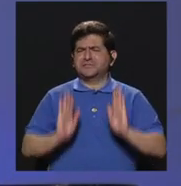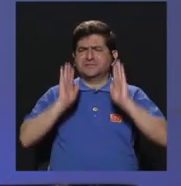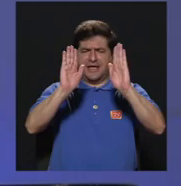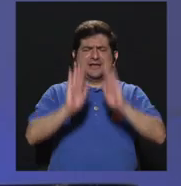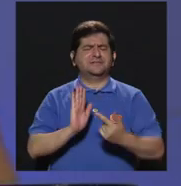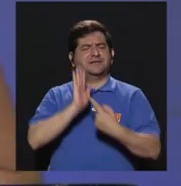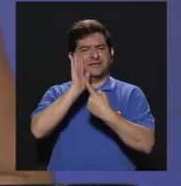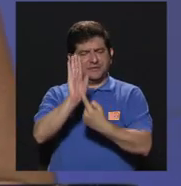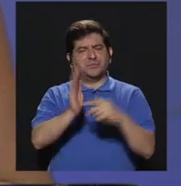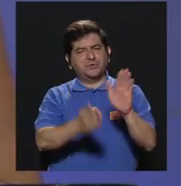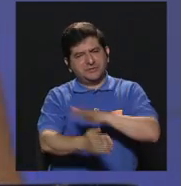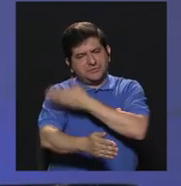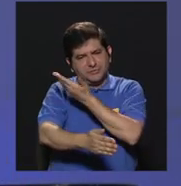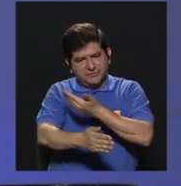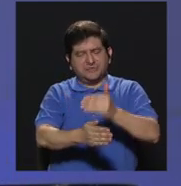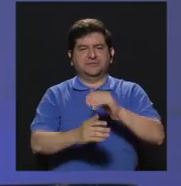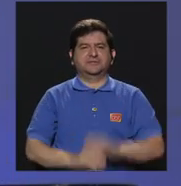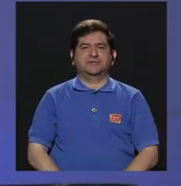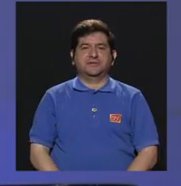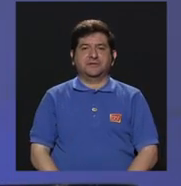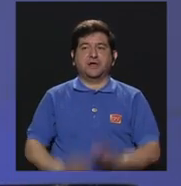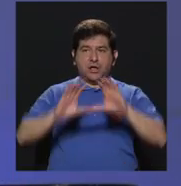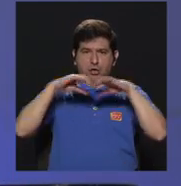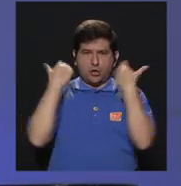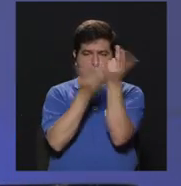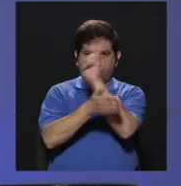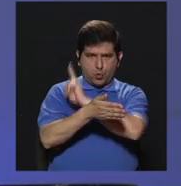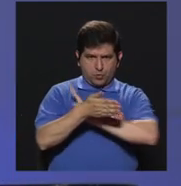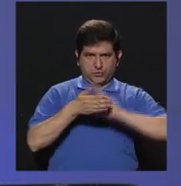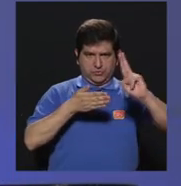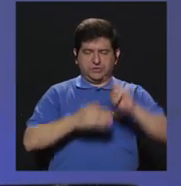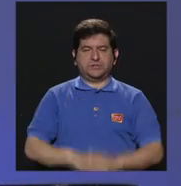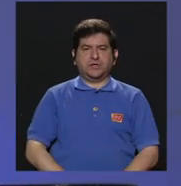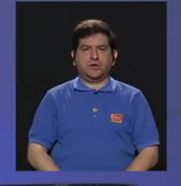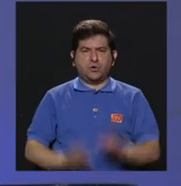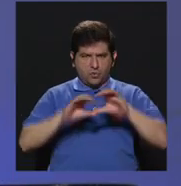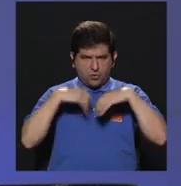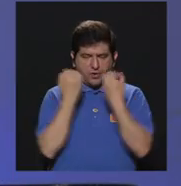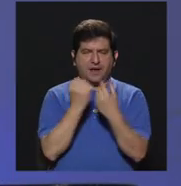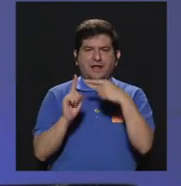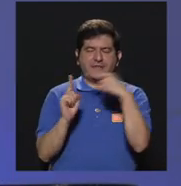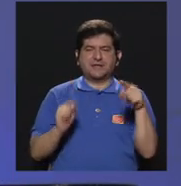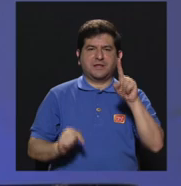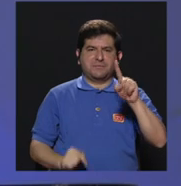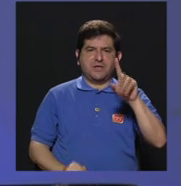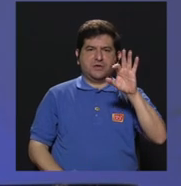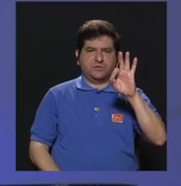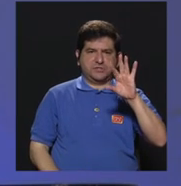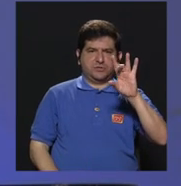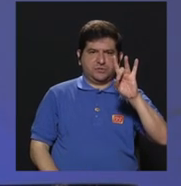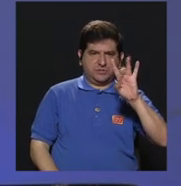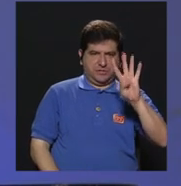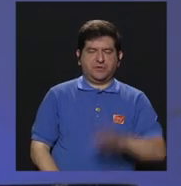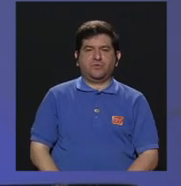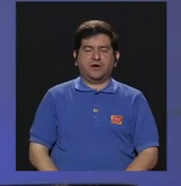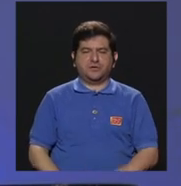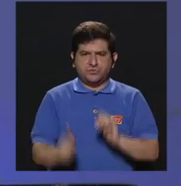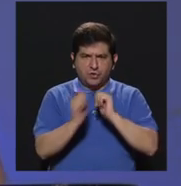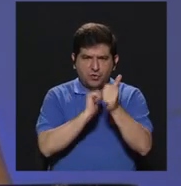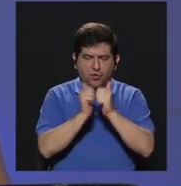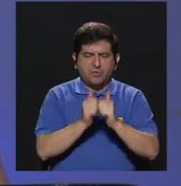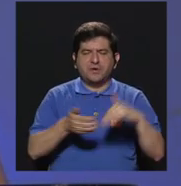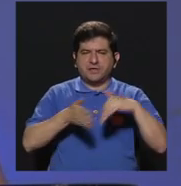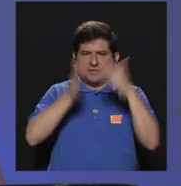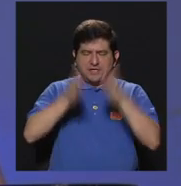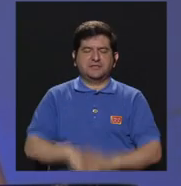extraordinaria presentación. El Consejo Universitario organiza desde 1984 el Certamen Estudiantil